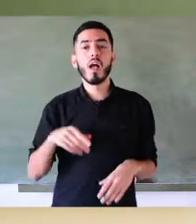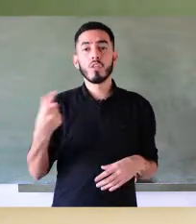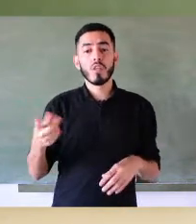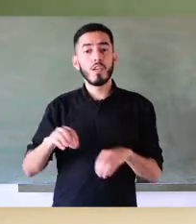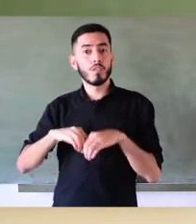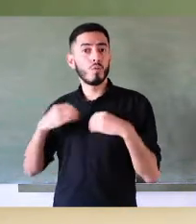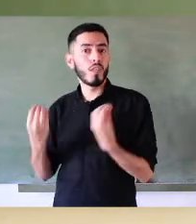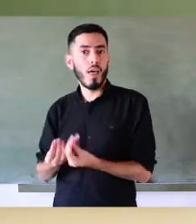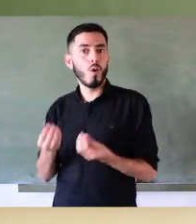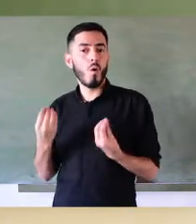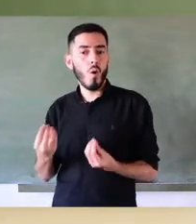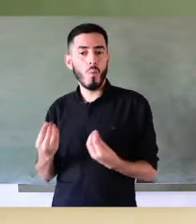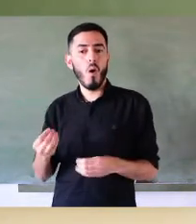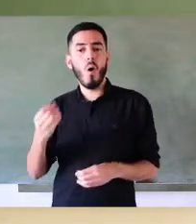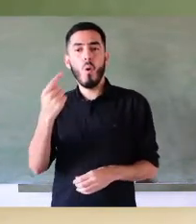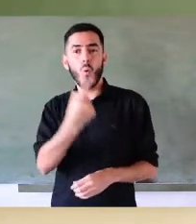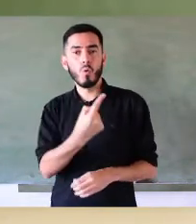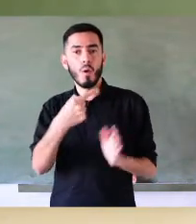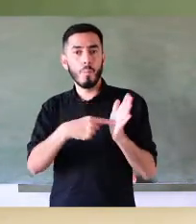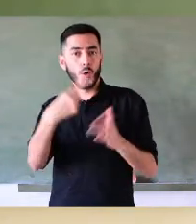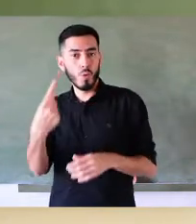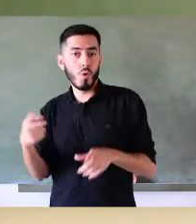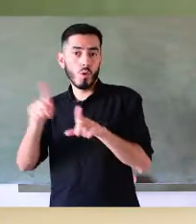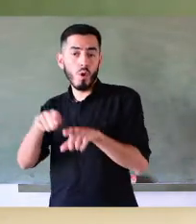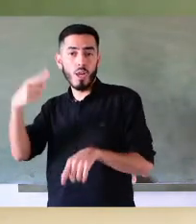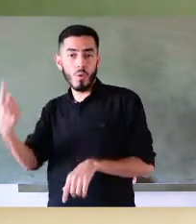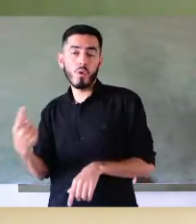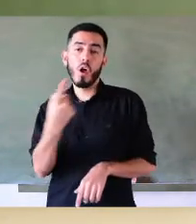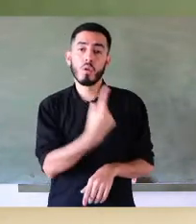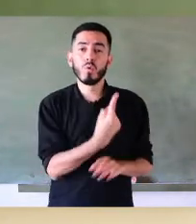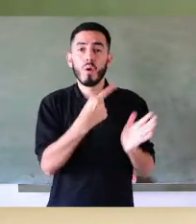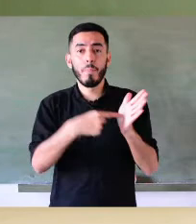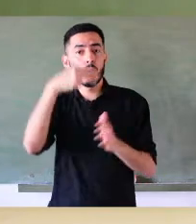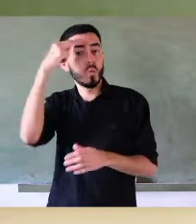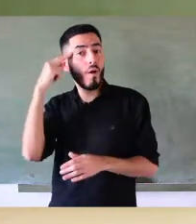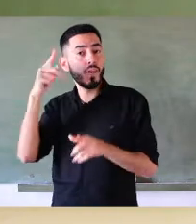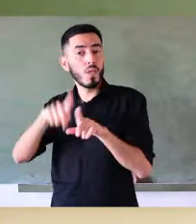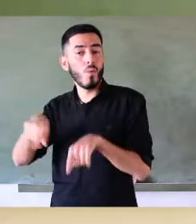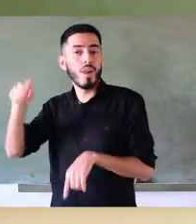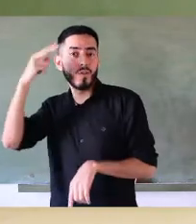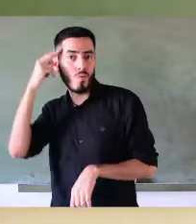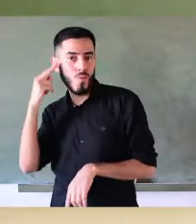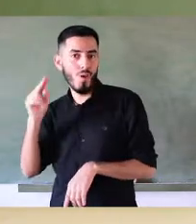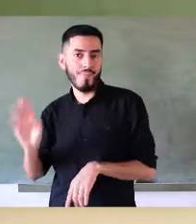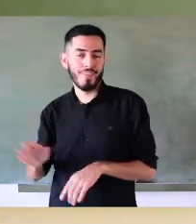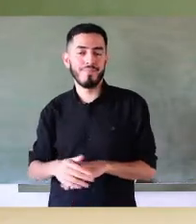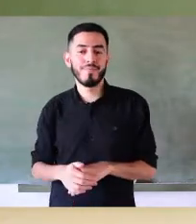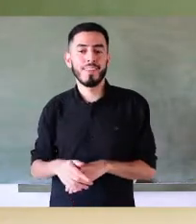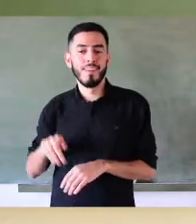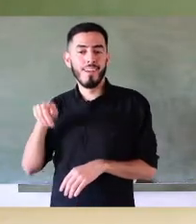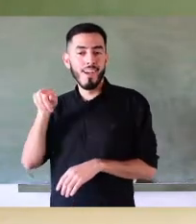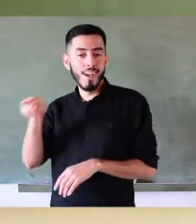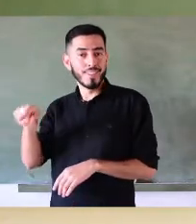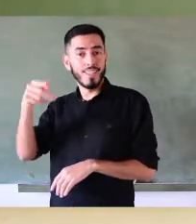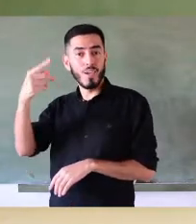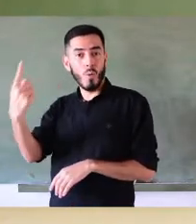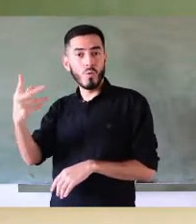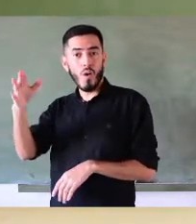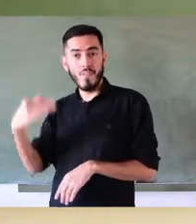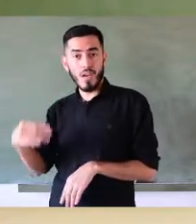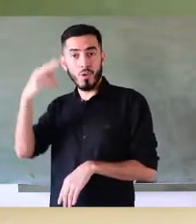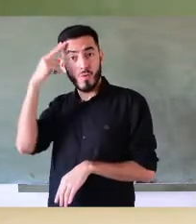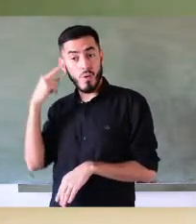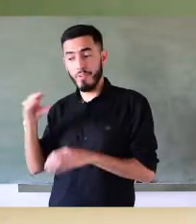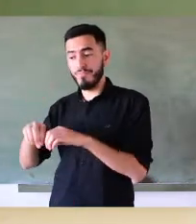nuestro resultado sería 1 por 1, 1, y 1 por 9, 9. Con esto, obtuvimos